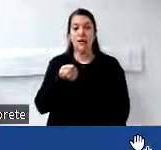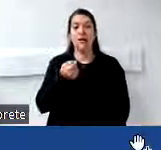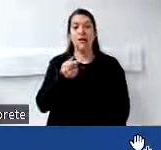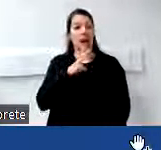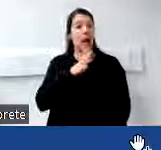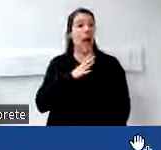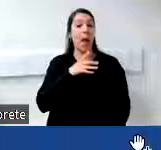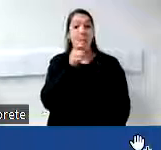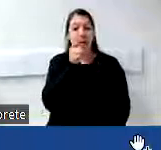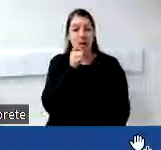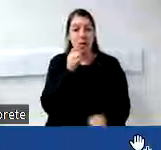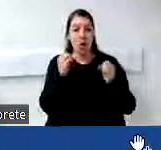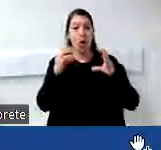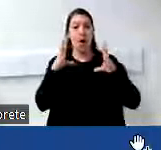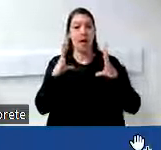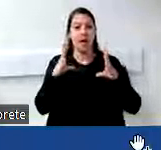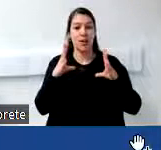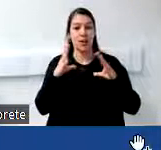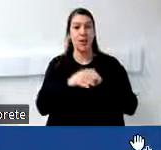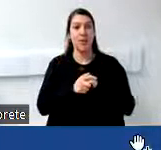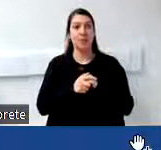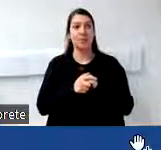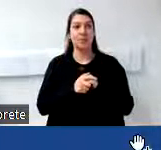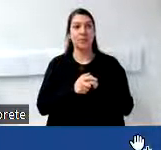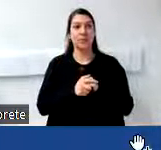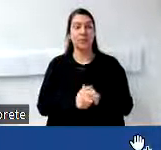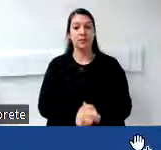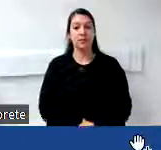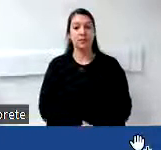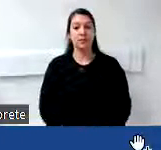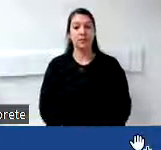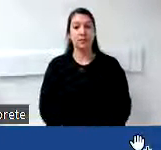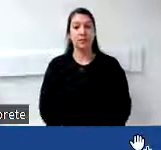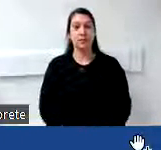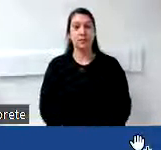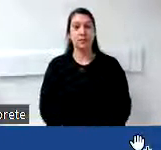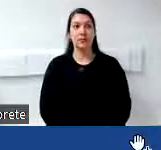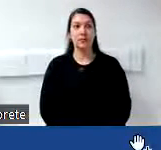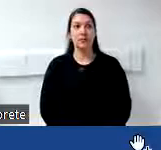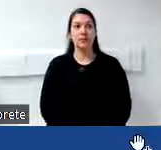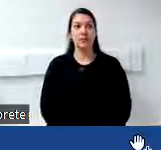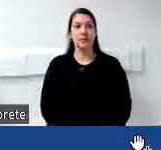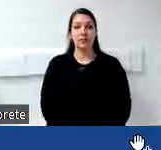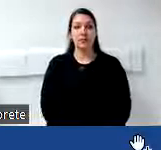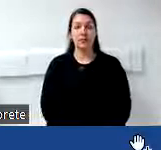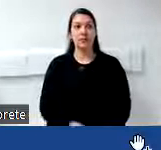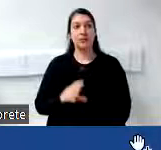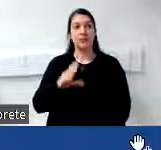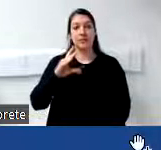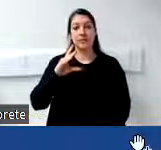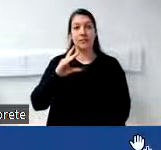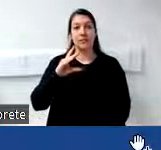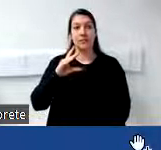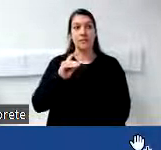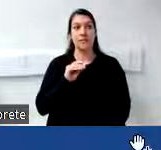¿Tenés el micrófono abierto? Bueno, para mí que sí, ya me dijo, no te quiero contar. No, me dijo, no, me dijo, ay, no. No sé si nosotros la podemos